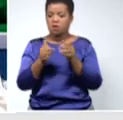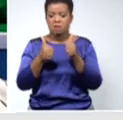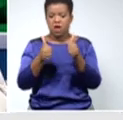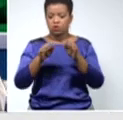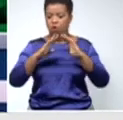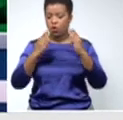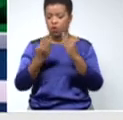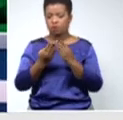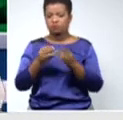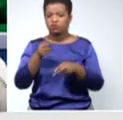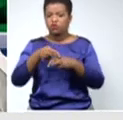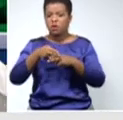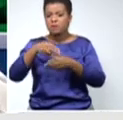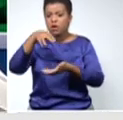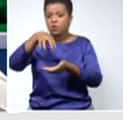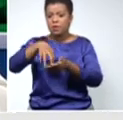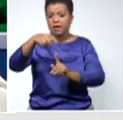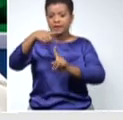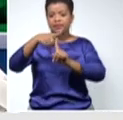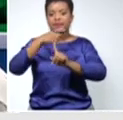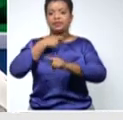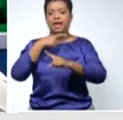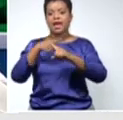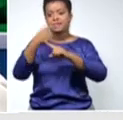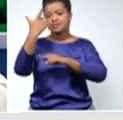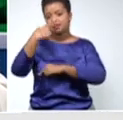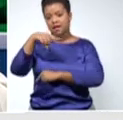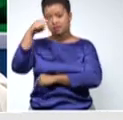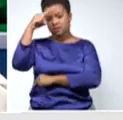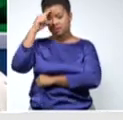apertura, quitó la